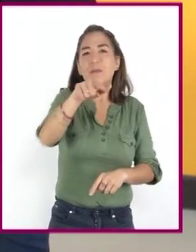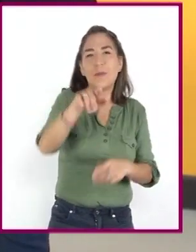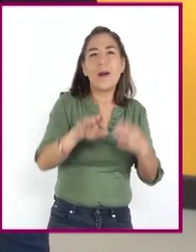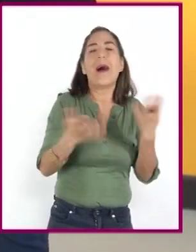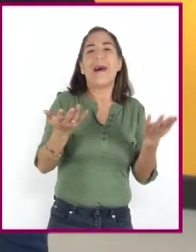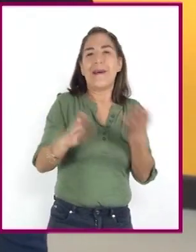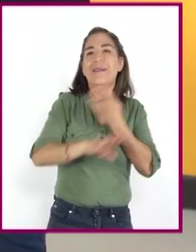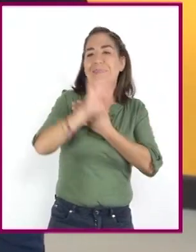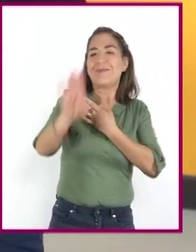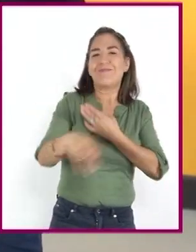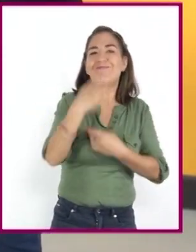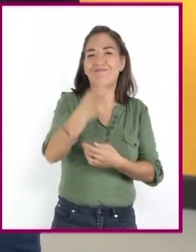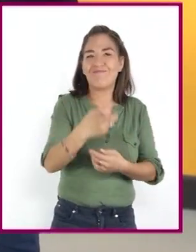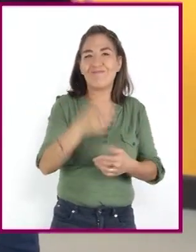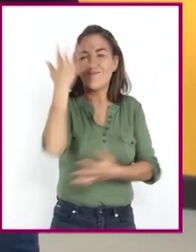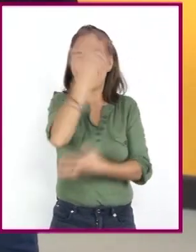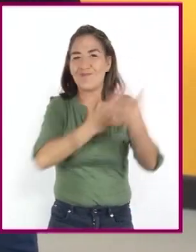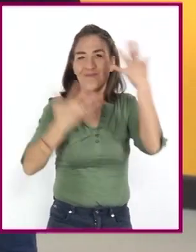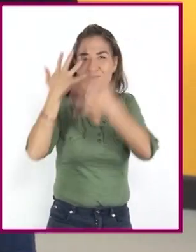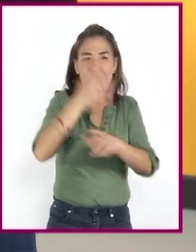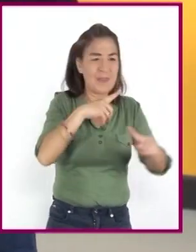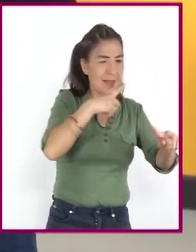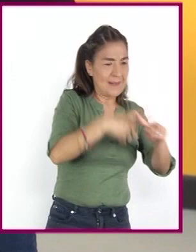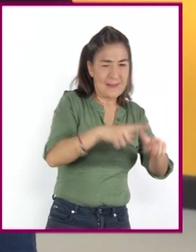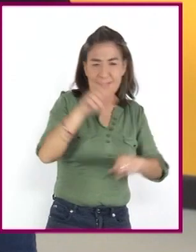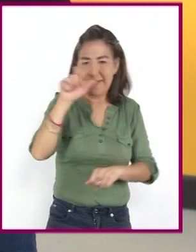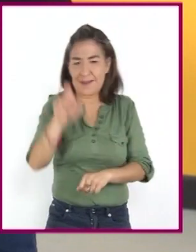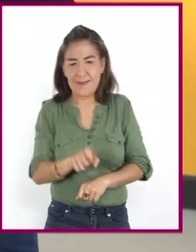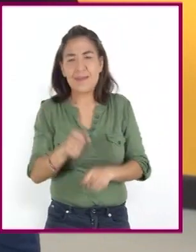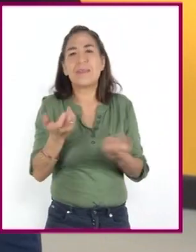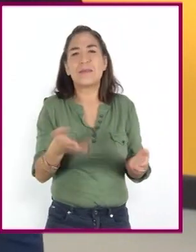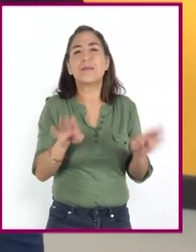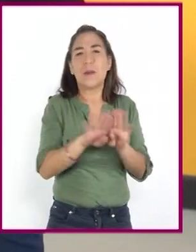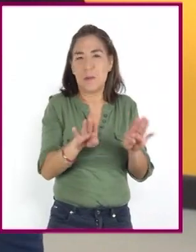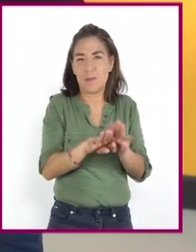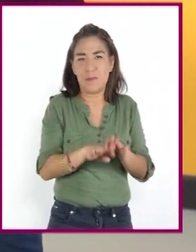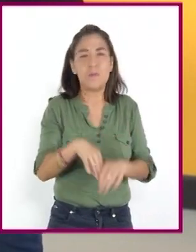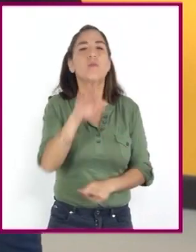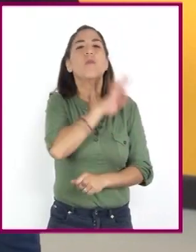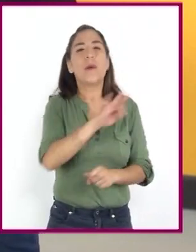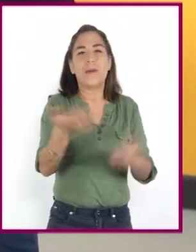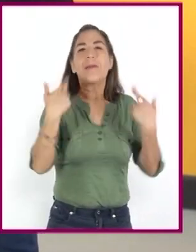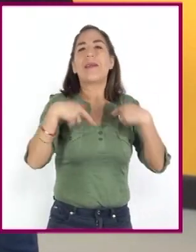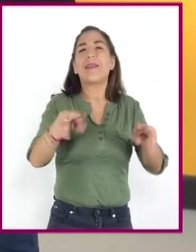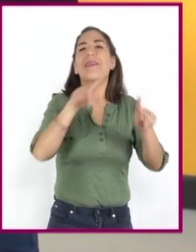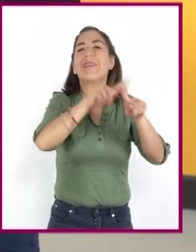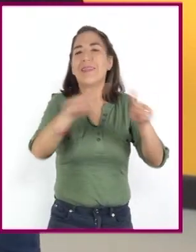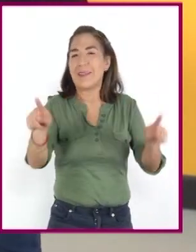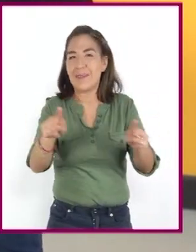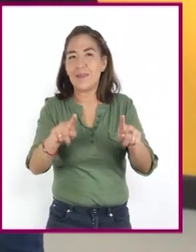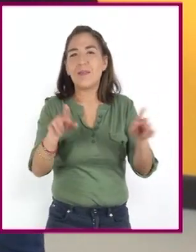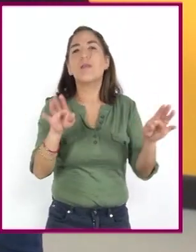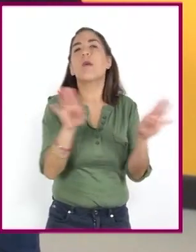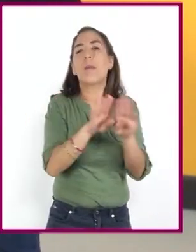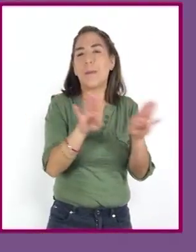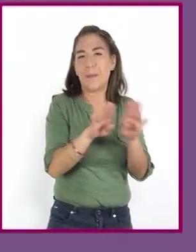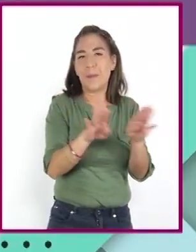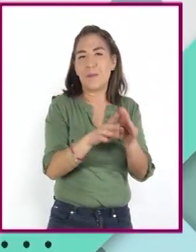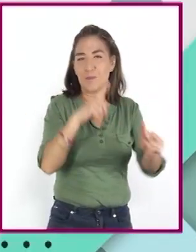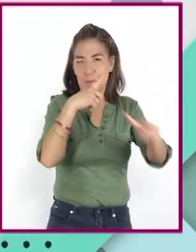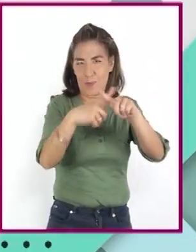confusión? Para evitar una posible confusión, Enrique, podemos representar de diferente manera la